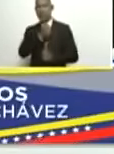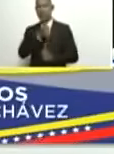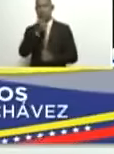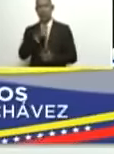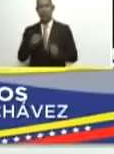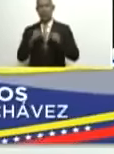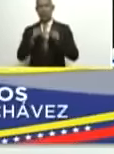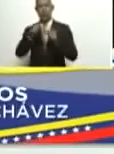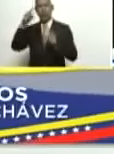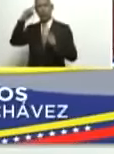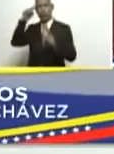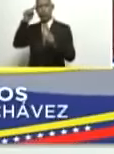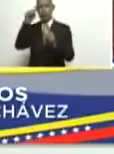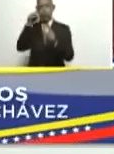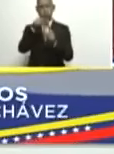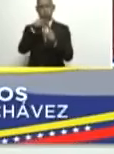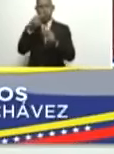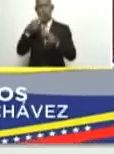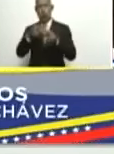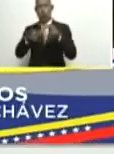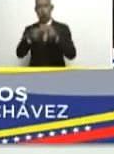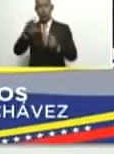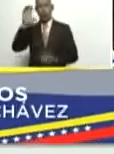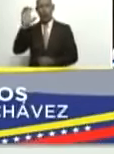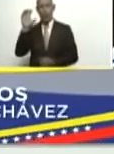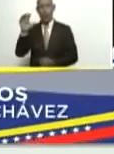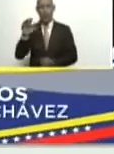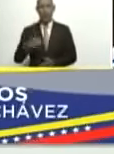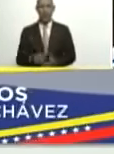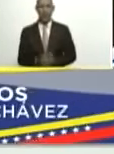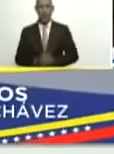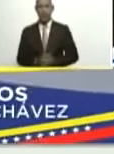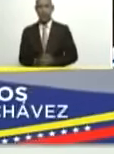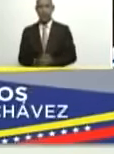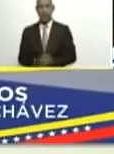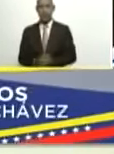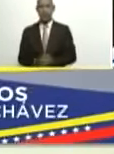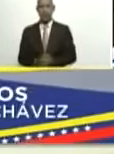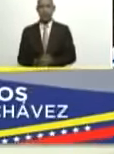vista la construcción de la patria.